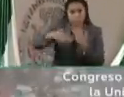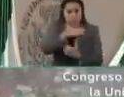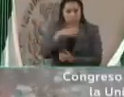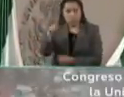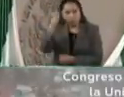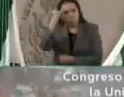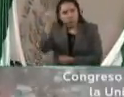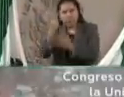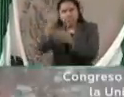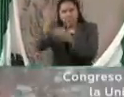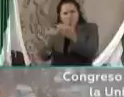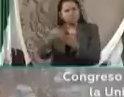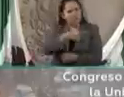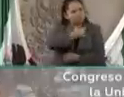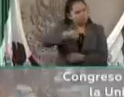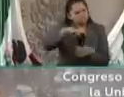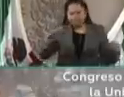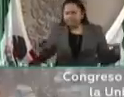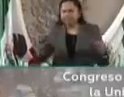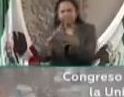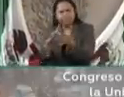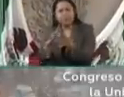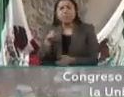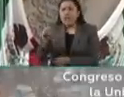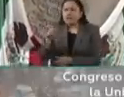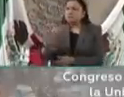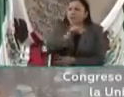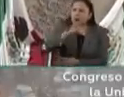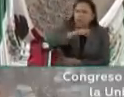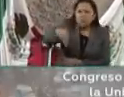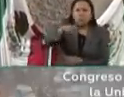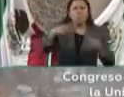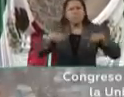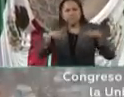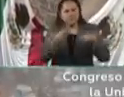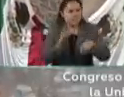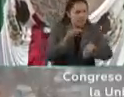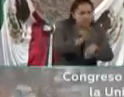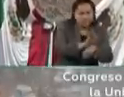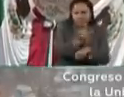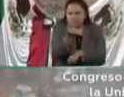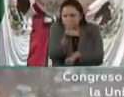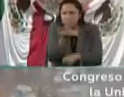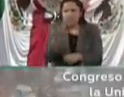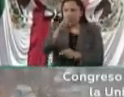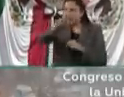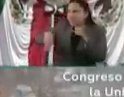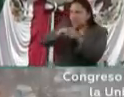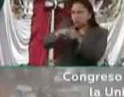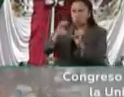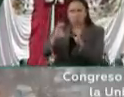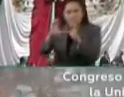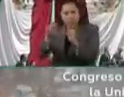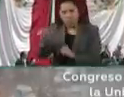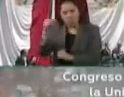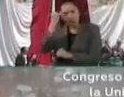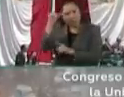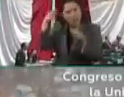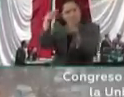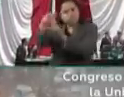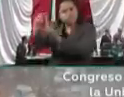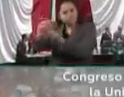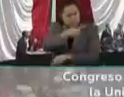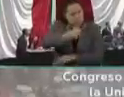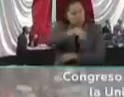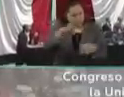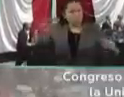mujer sensible con los más desprotegidos, las mujeres y el cuidado con el medio ambiente. En el Partido Verde reconocemos